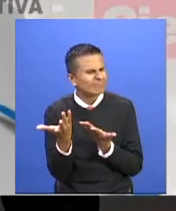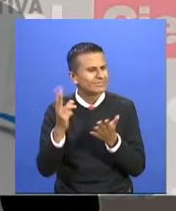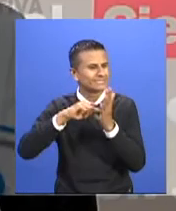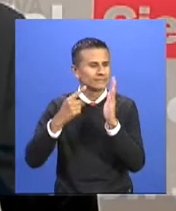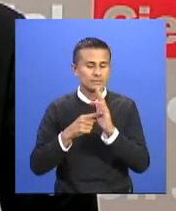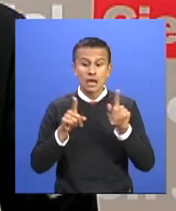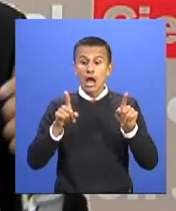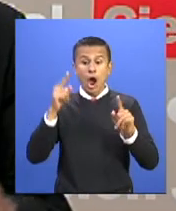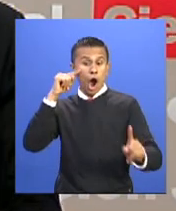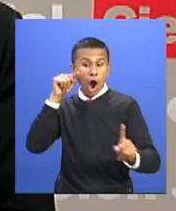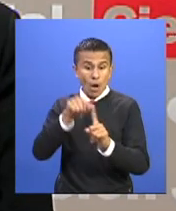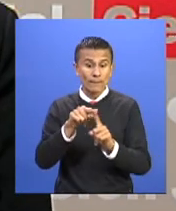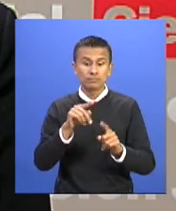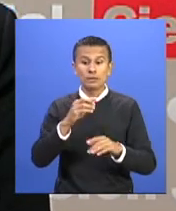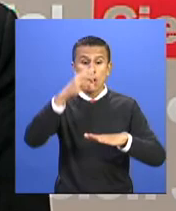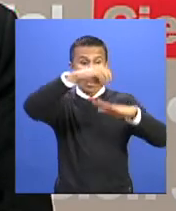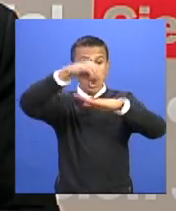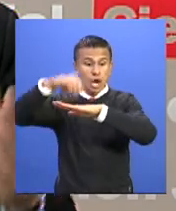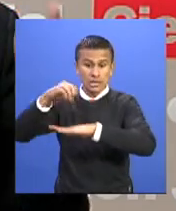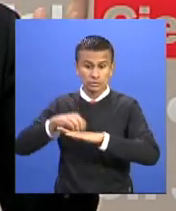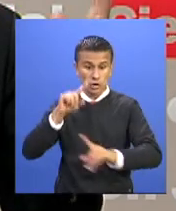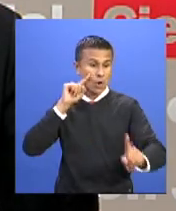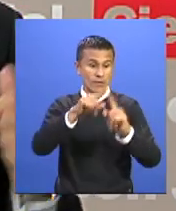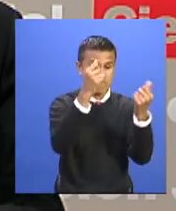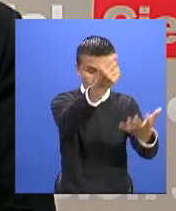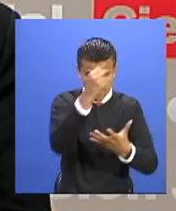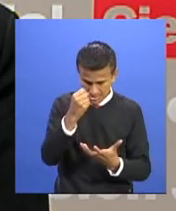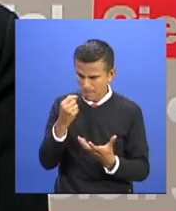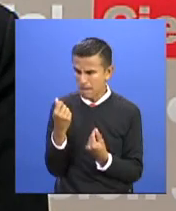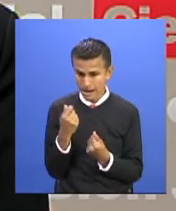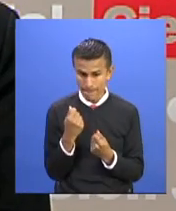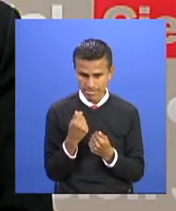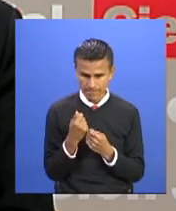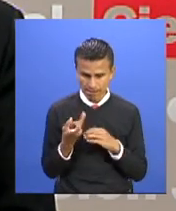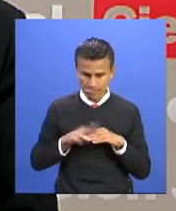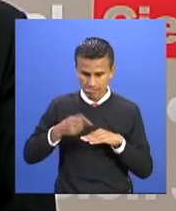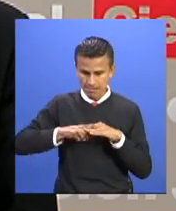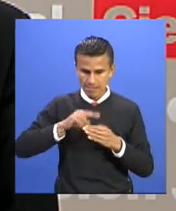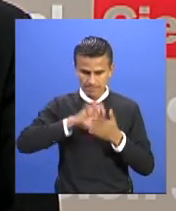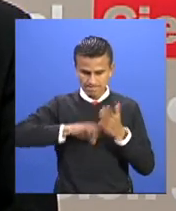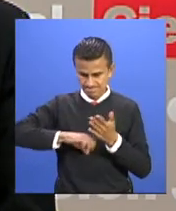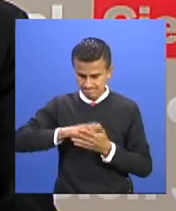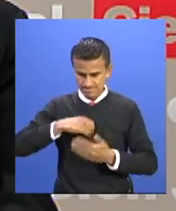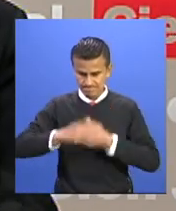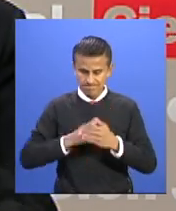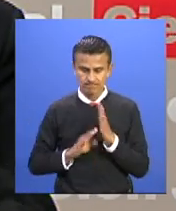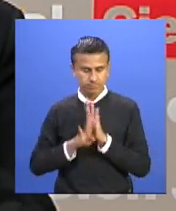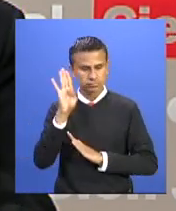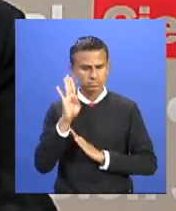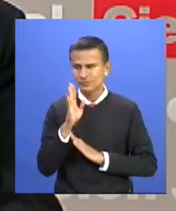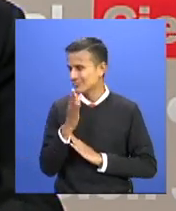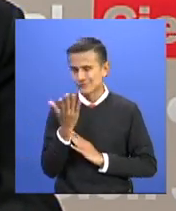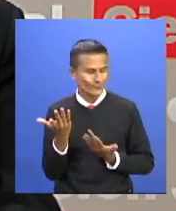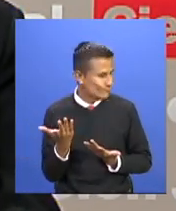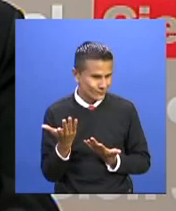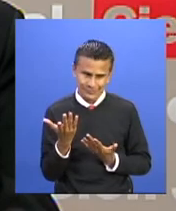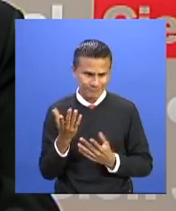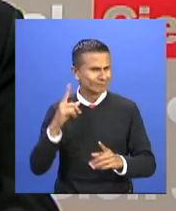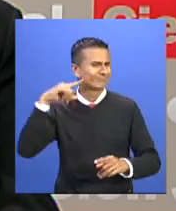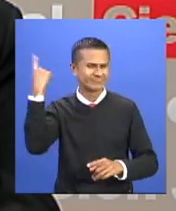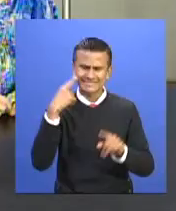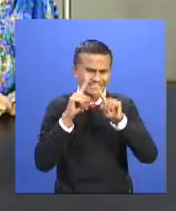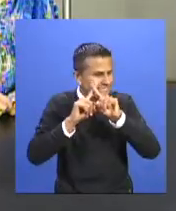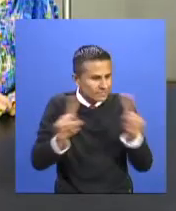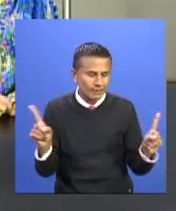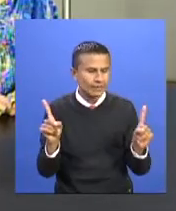generar riqueza a sus dueños, sino que están para generar riquezas a partir